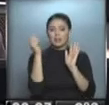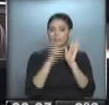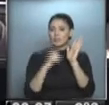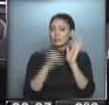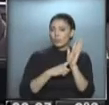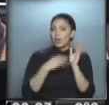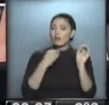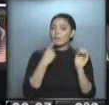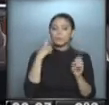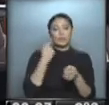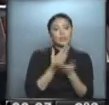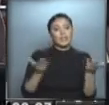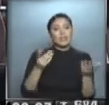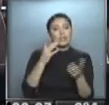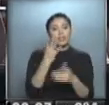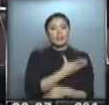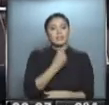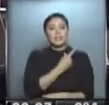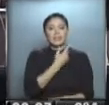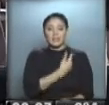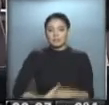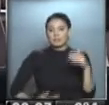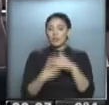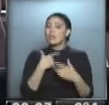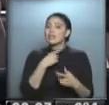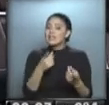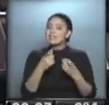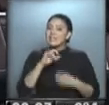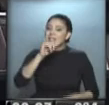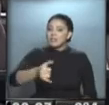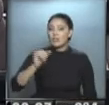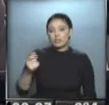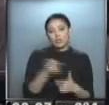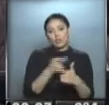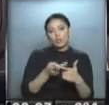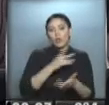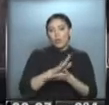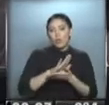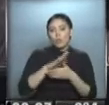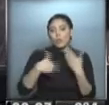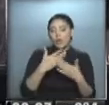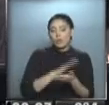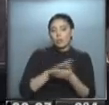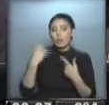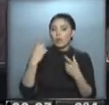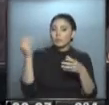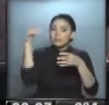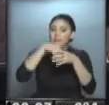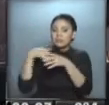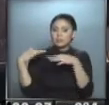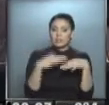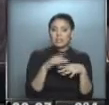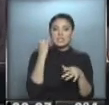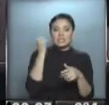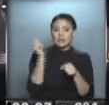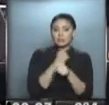los dirigentes diciendo tengo necesariamente que contar con estos jugadores que River ya ha contratado, se